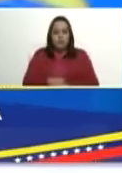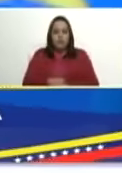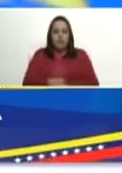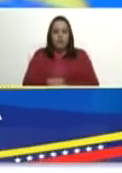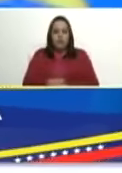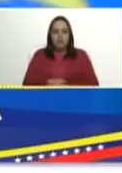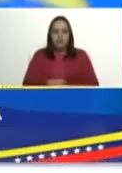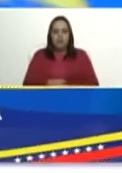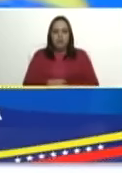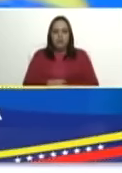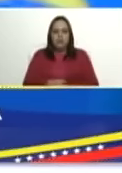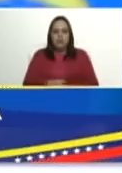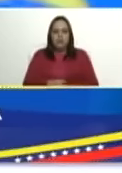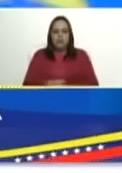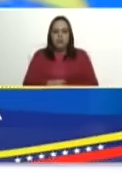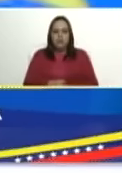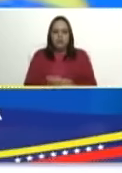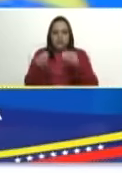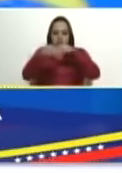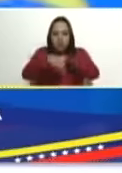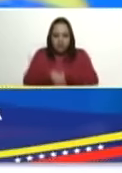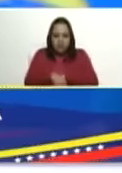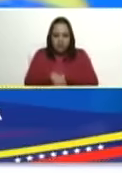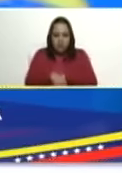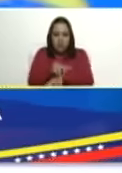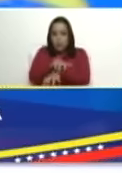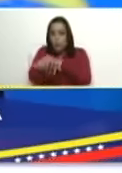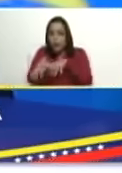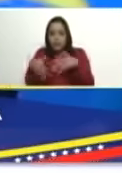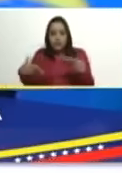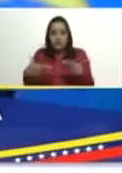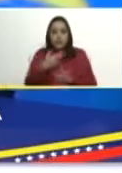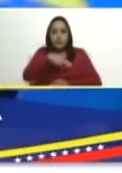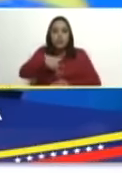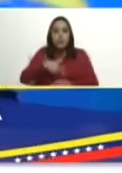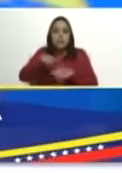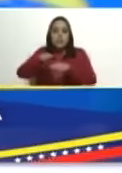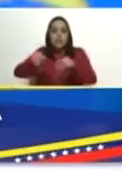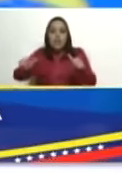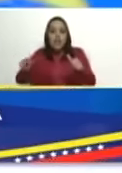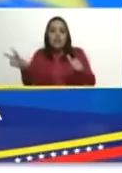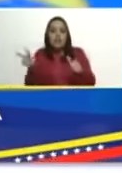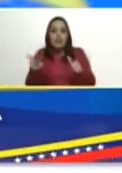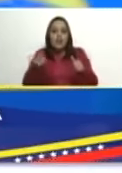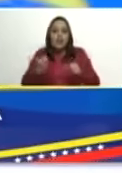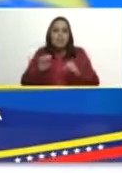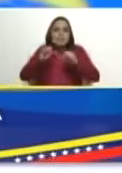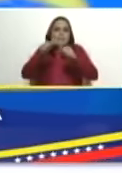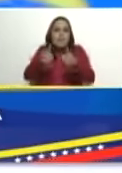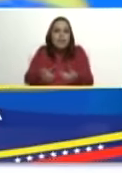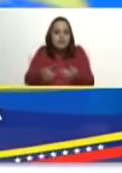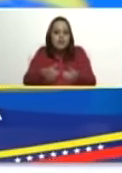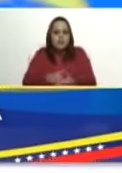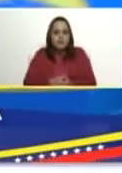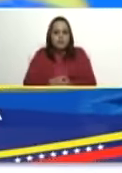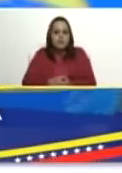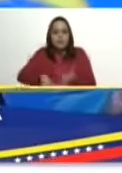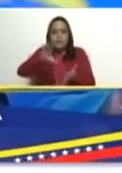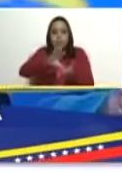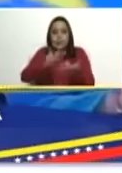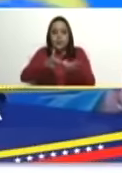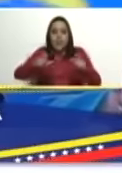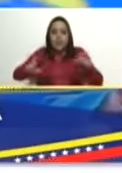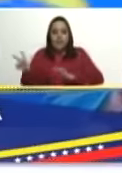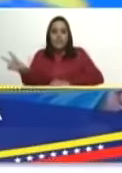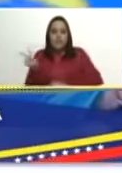que el consenso es que nuestro territorio comienza con la Capitanía General